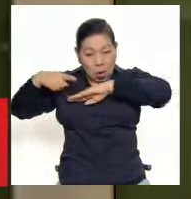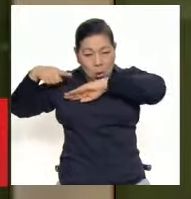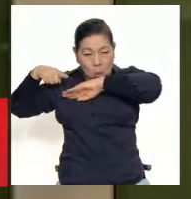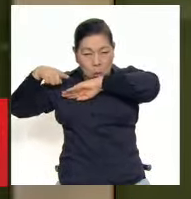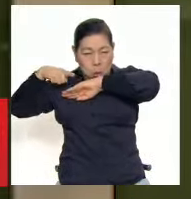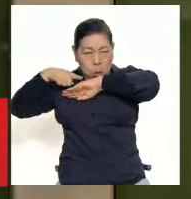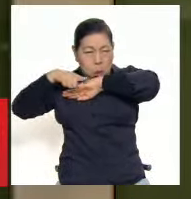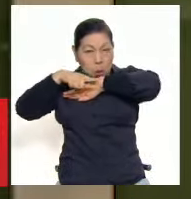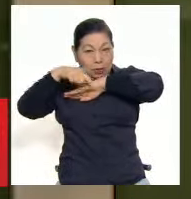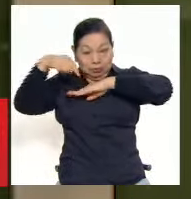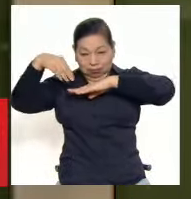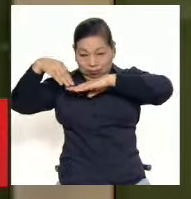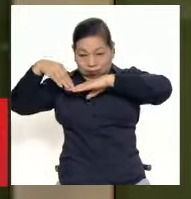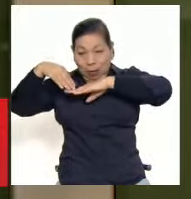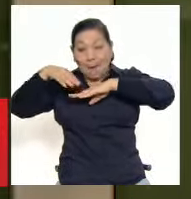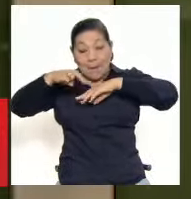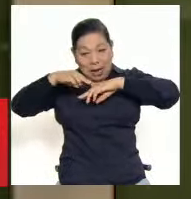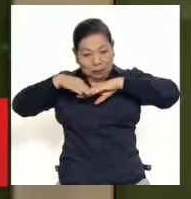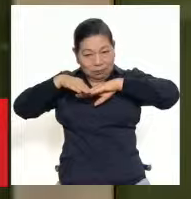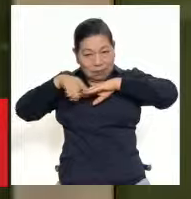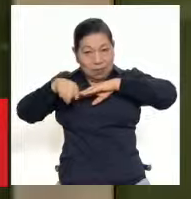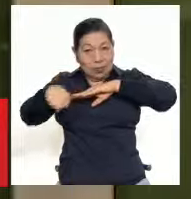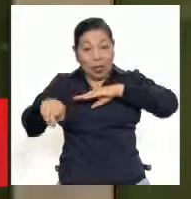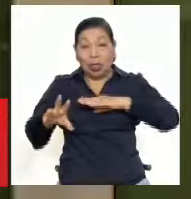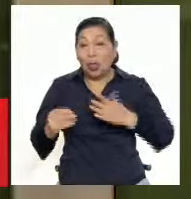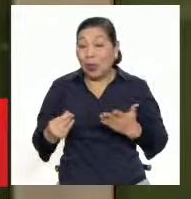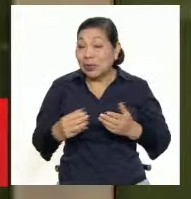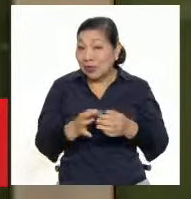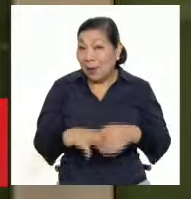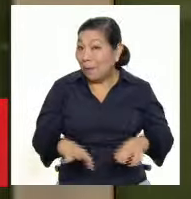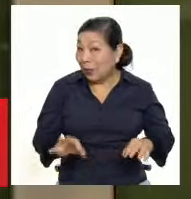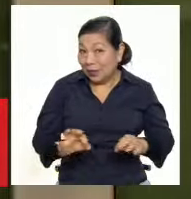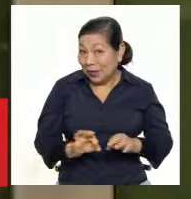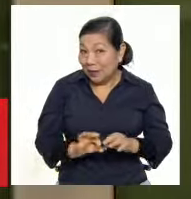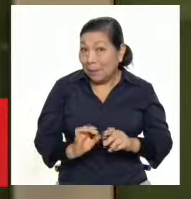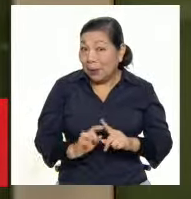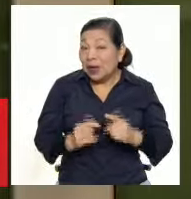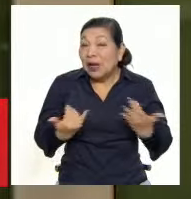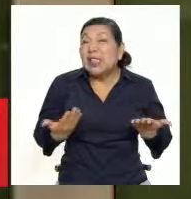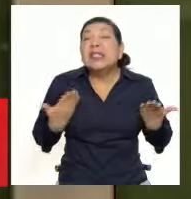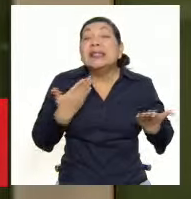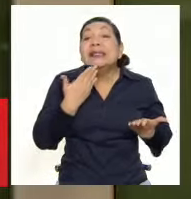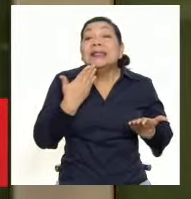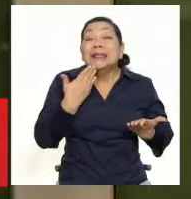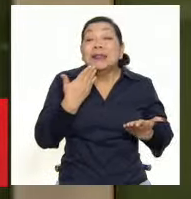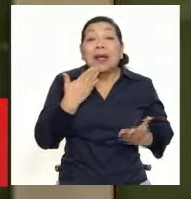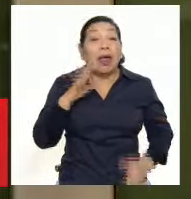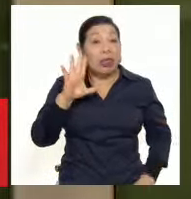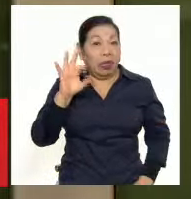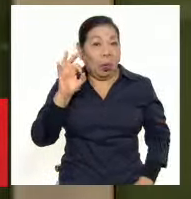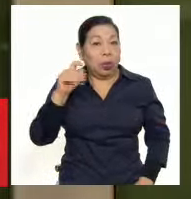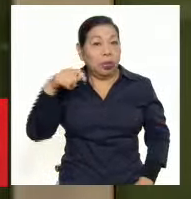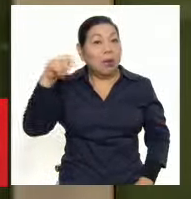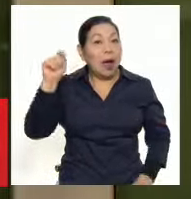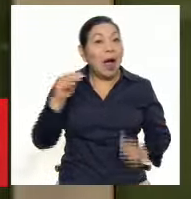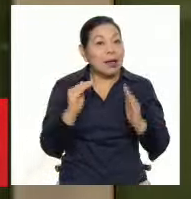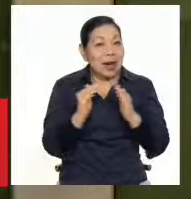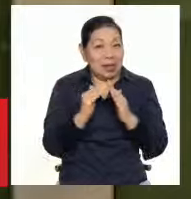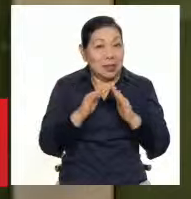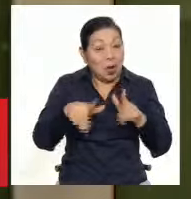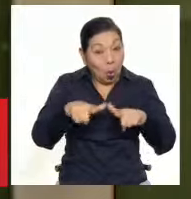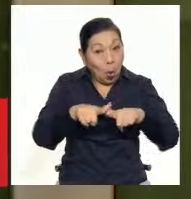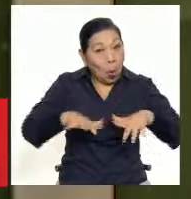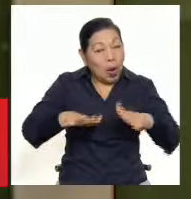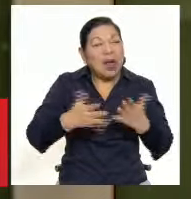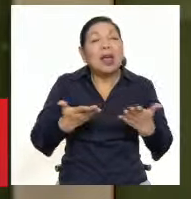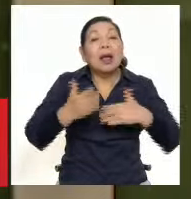atenúe y al final el sacudimiento del suelo no sea tan importante, ¿no? Porque al final casi el 50% de viviendas en estas localidades